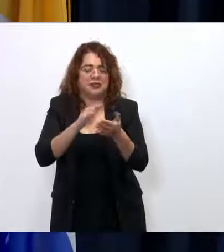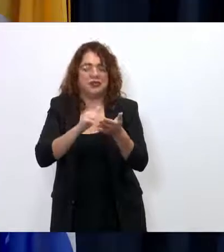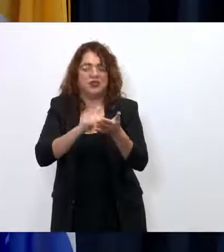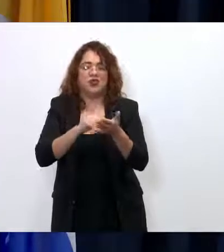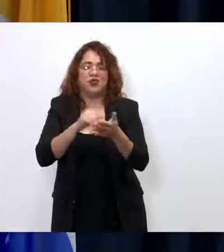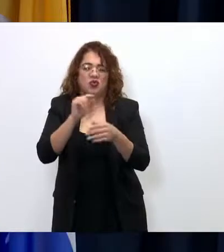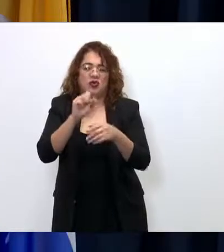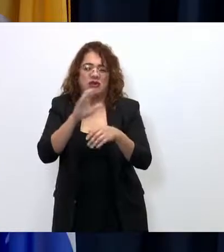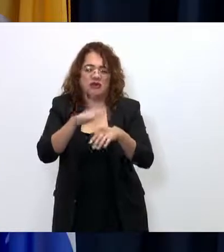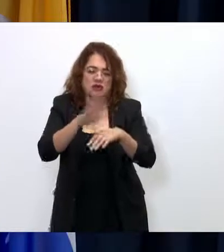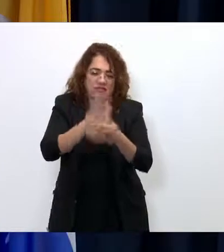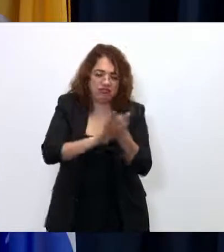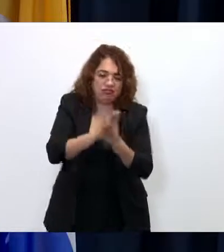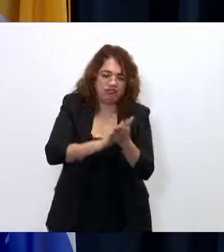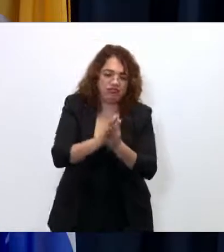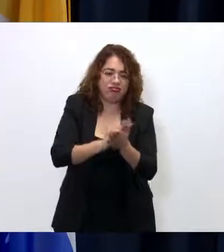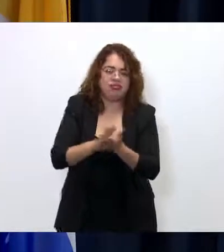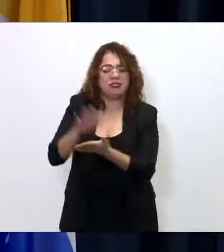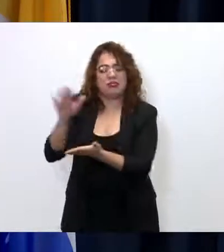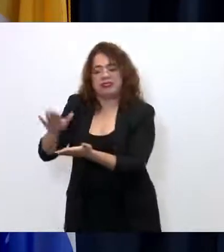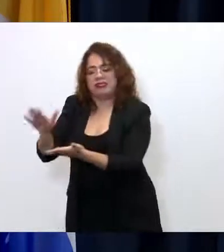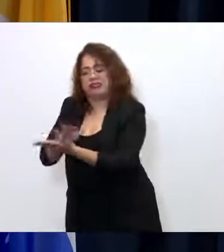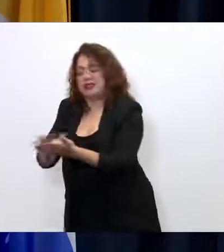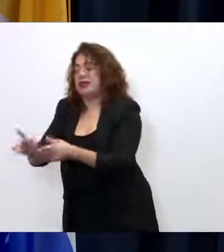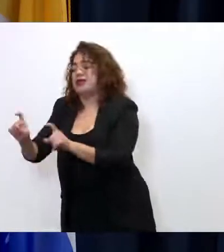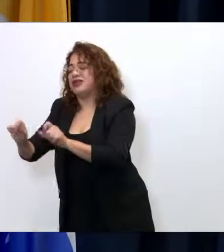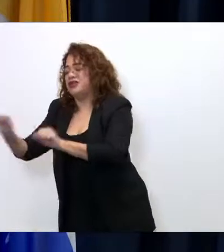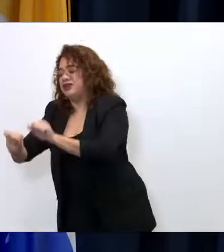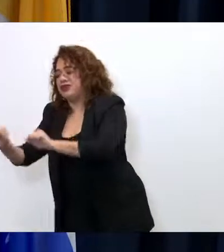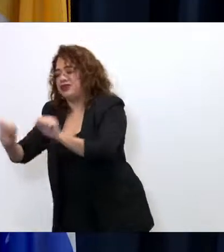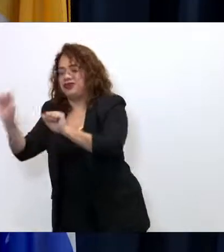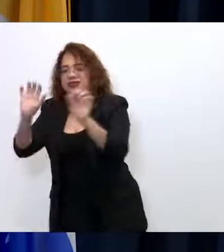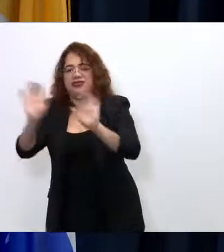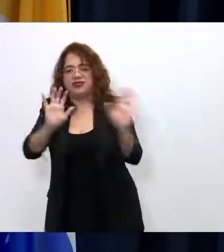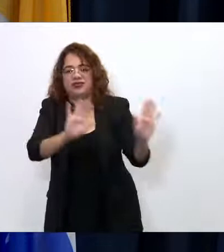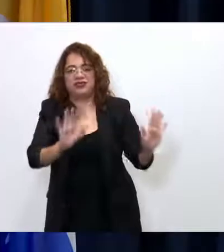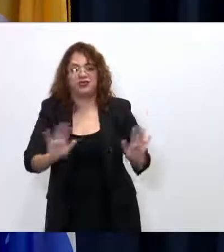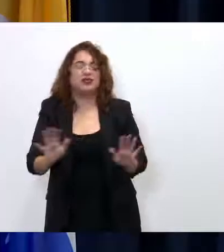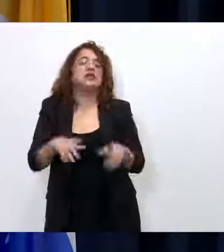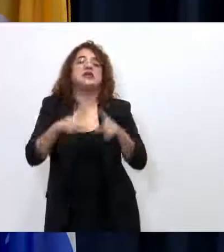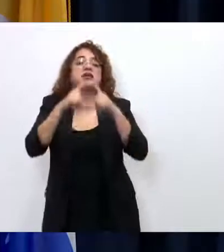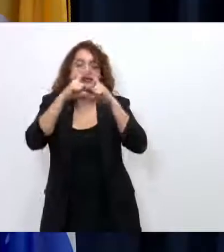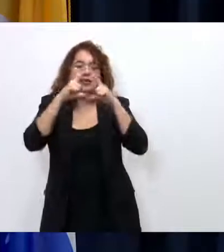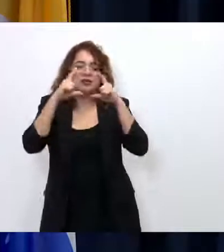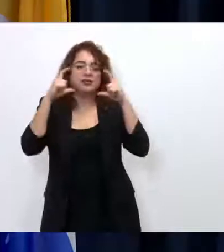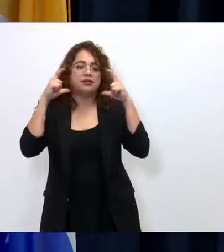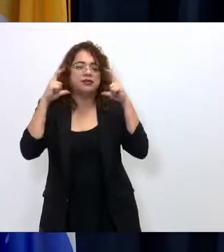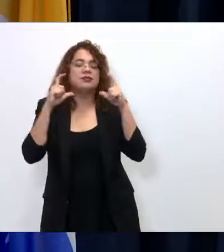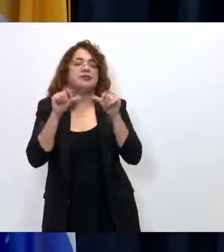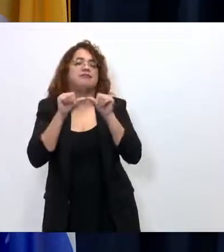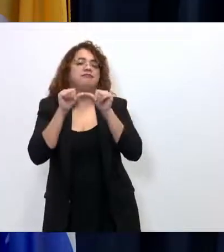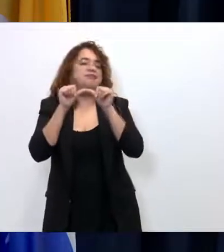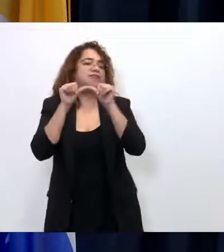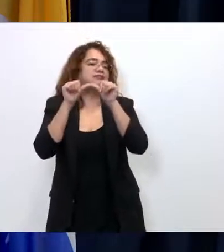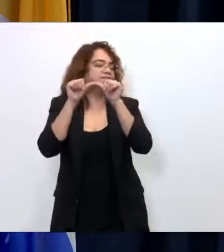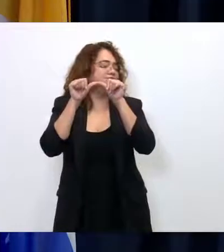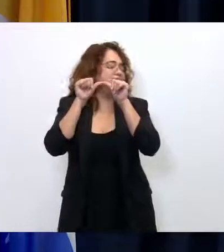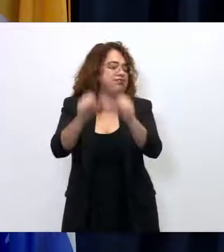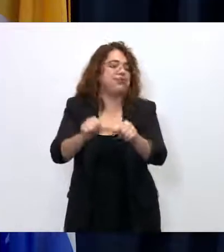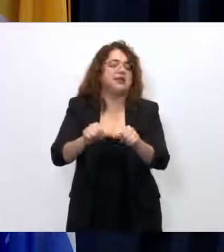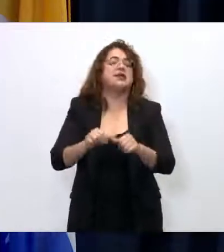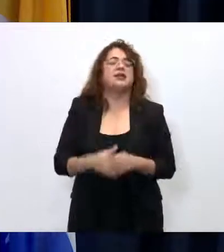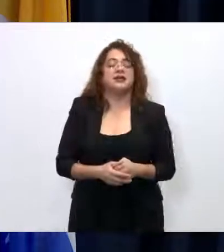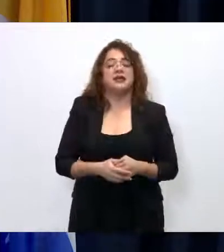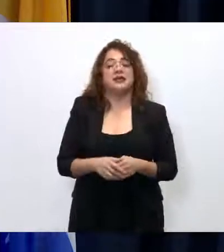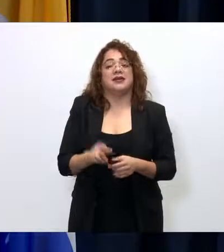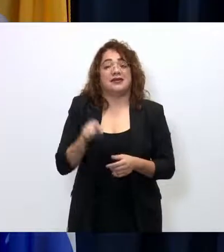las manos y desinfectando áreas de alto contacto con frecuencia. Esta semana